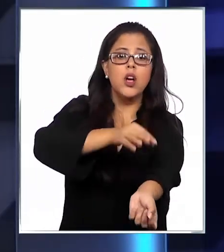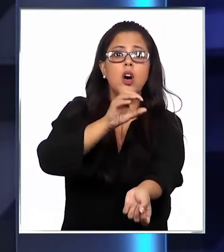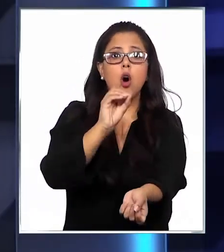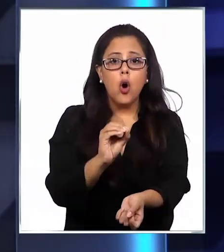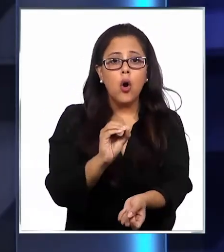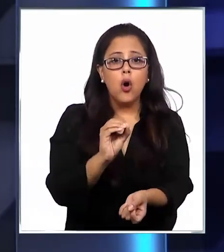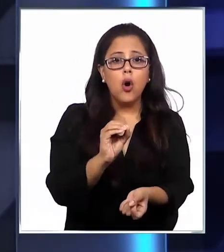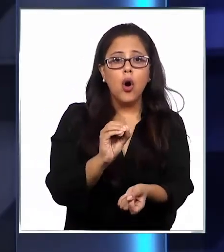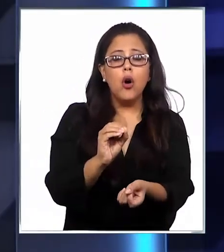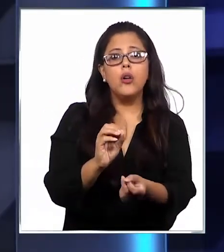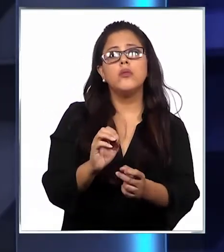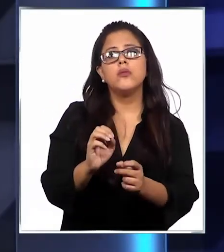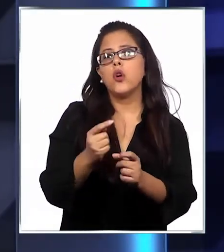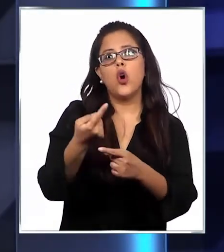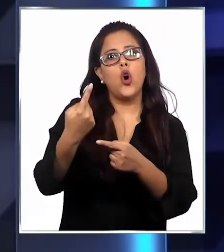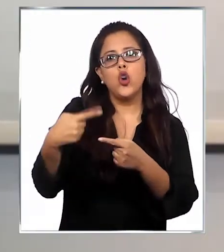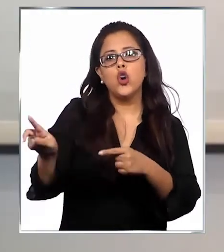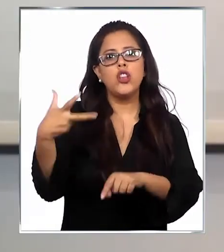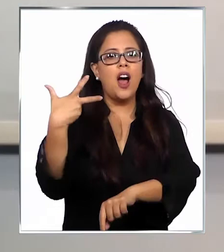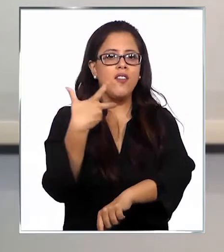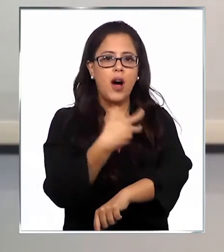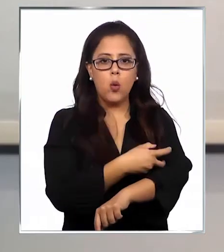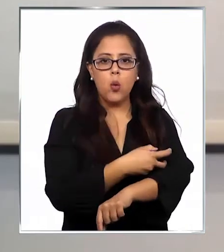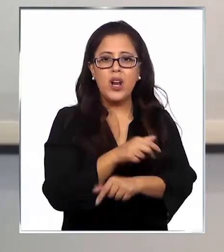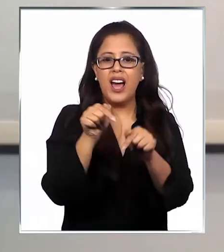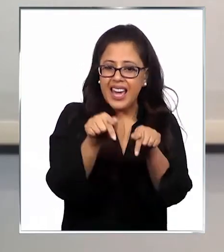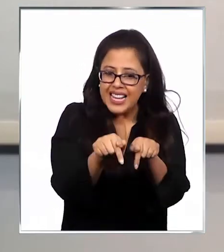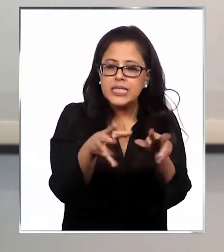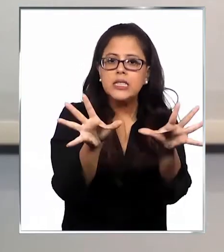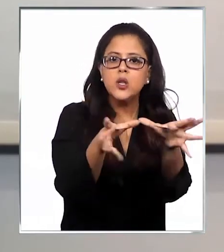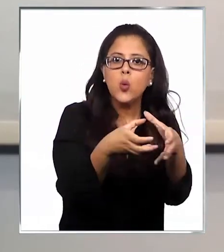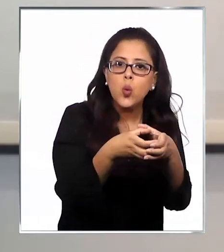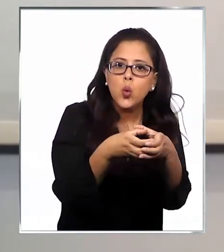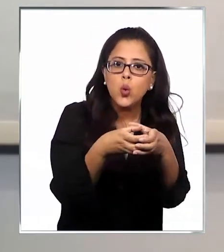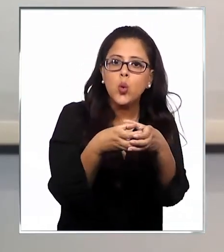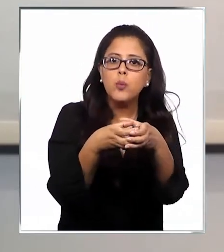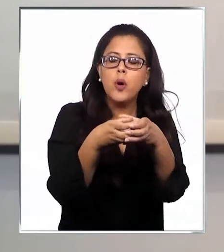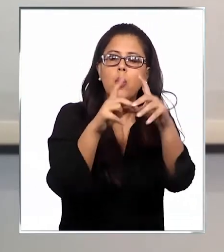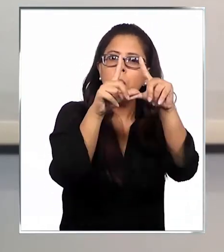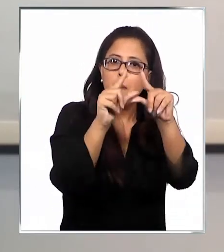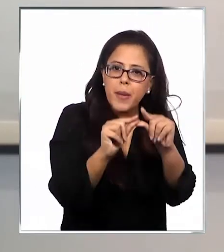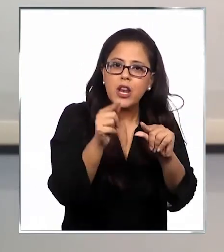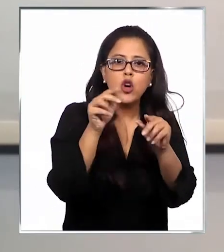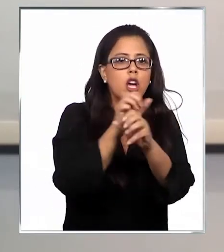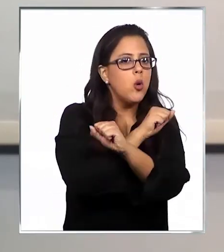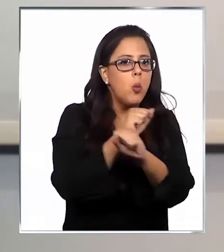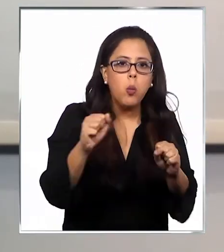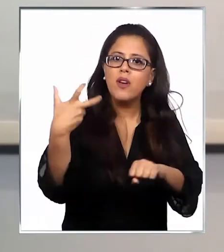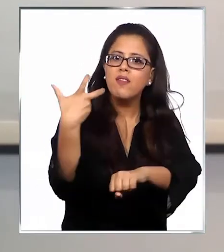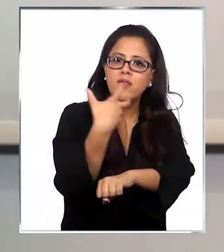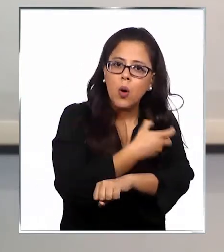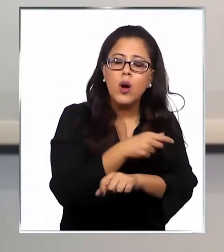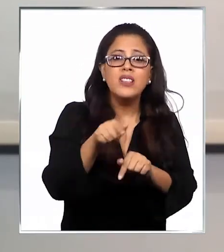algún componente de alguna vacuna. Ese es un grupo absolutamente